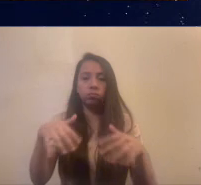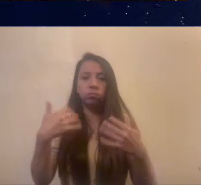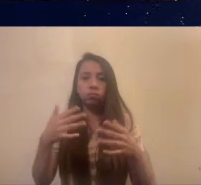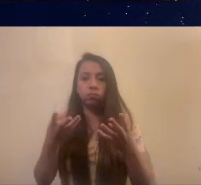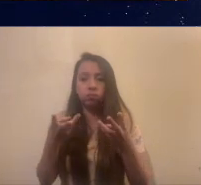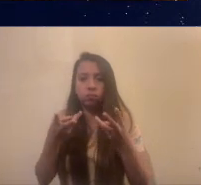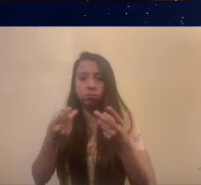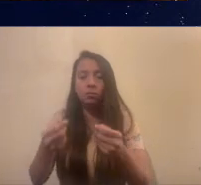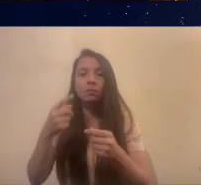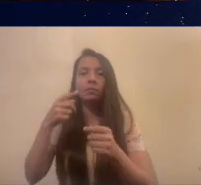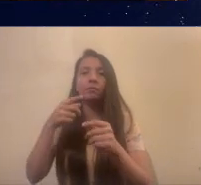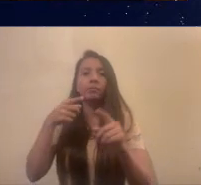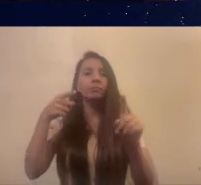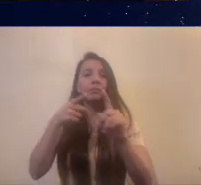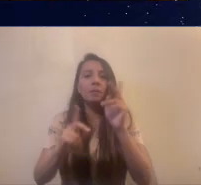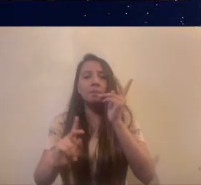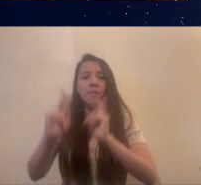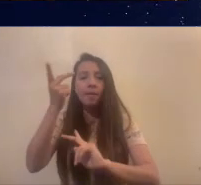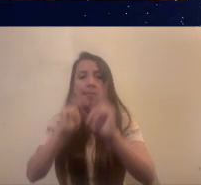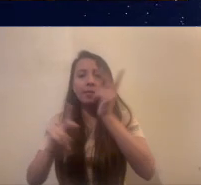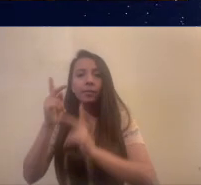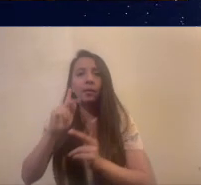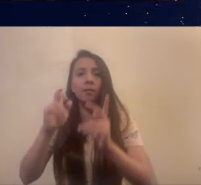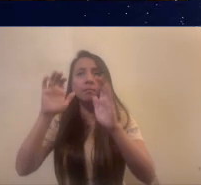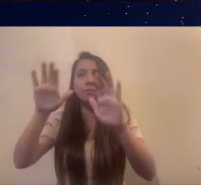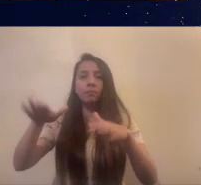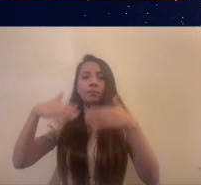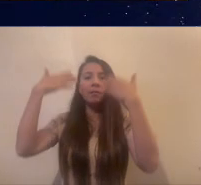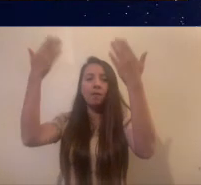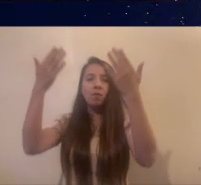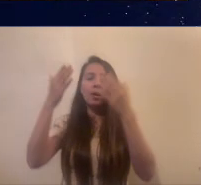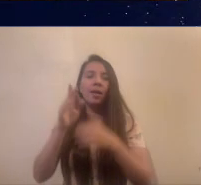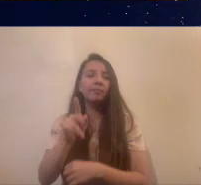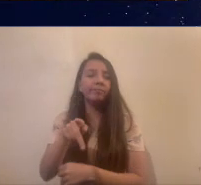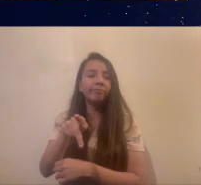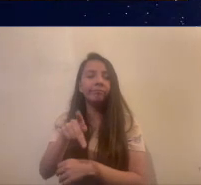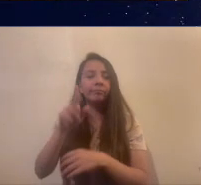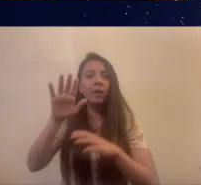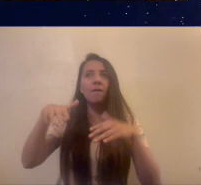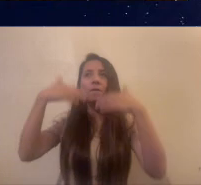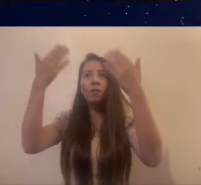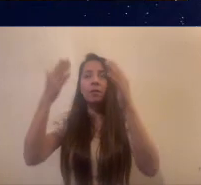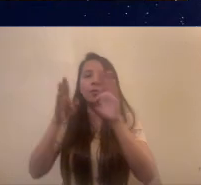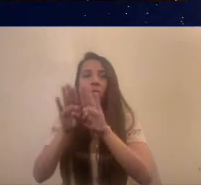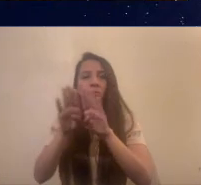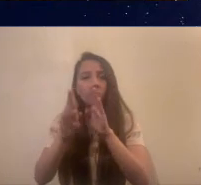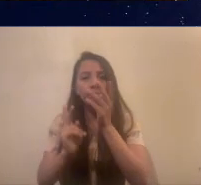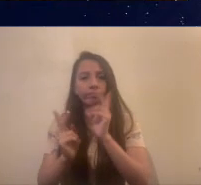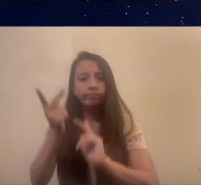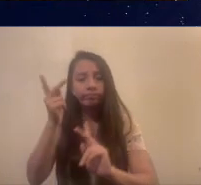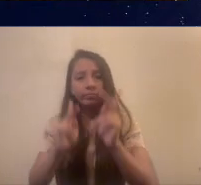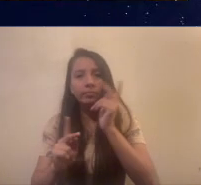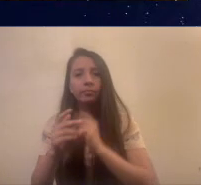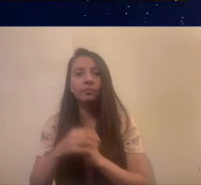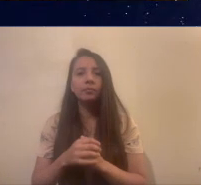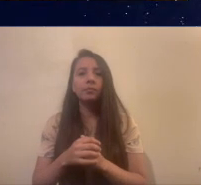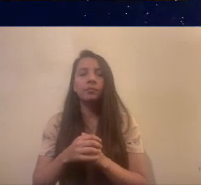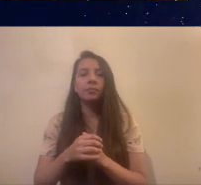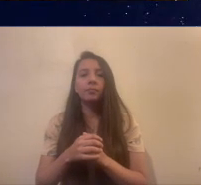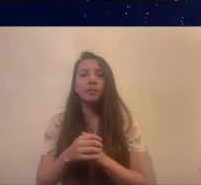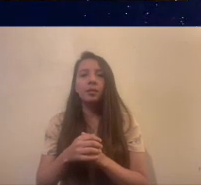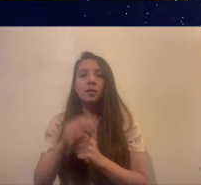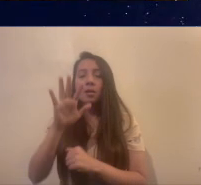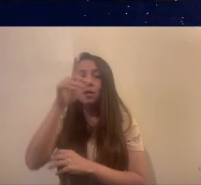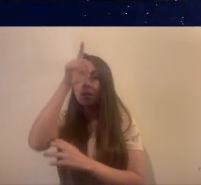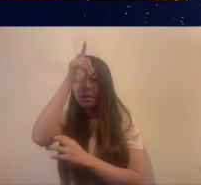desarrollo de especies de plantas en misiones espaciales simulados en la microgravedad, la importancia de esto.